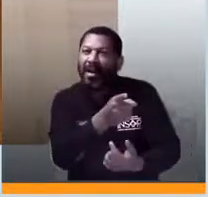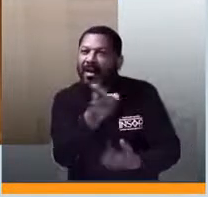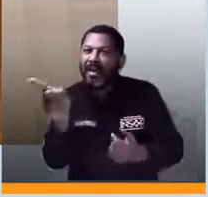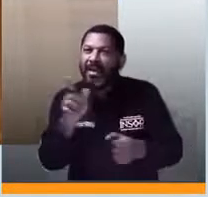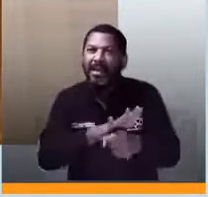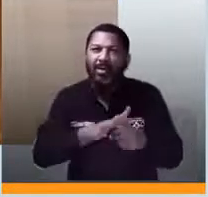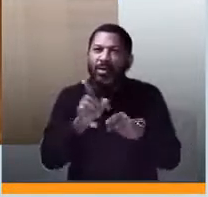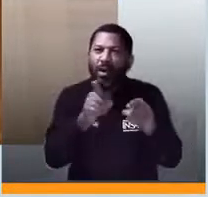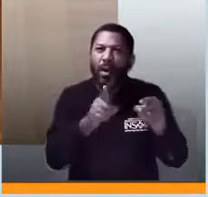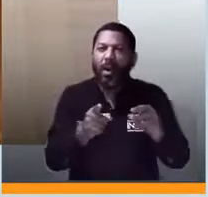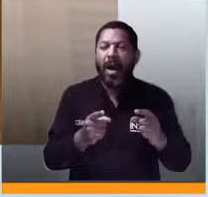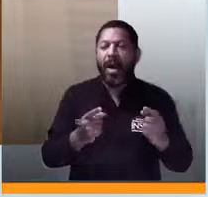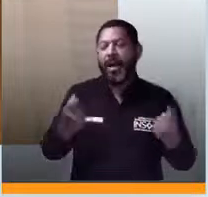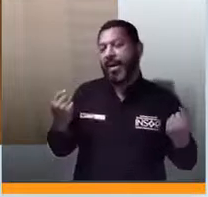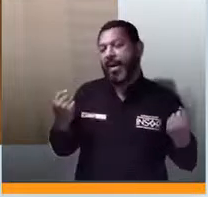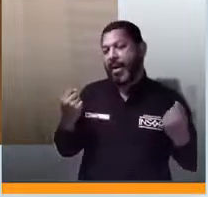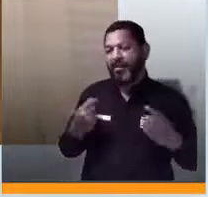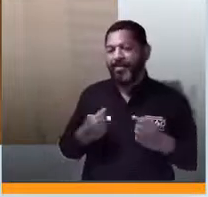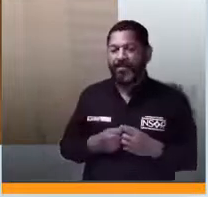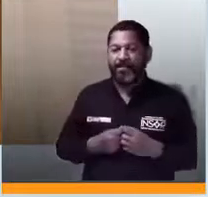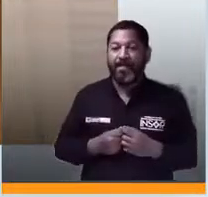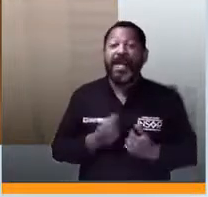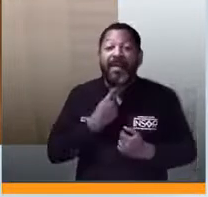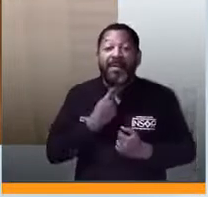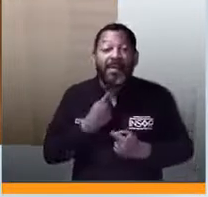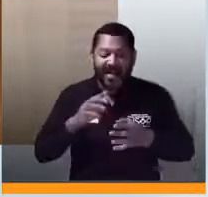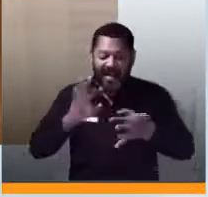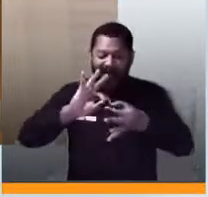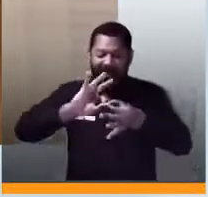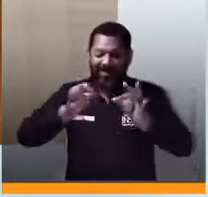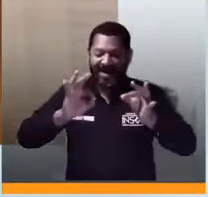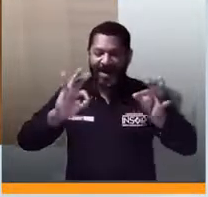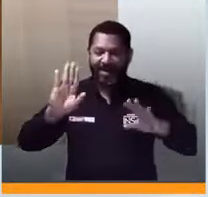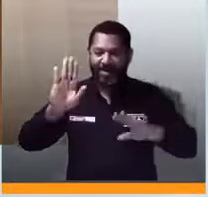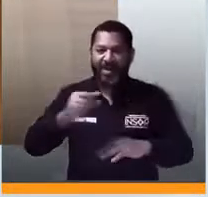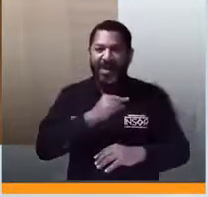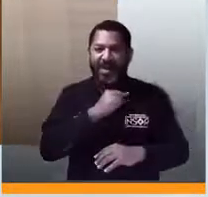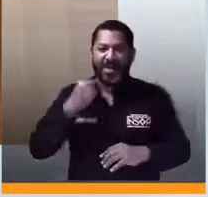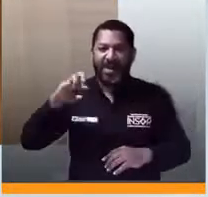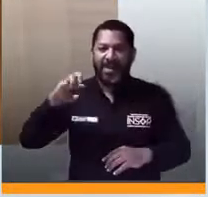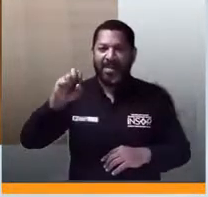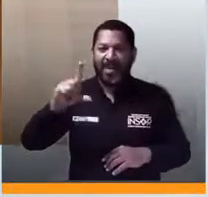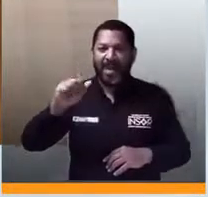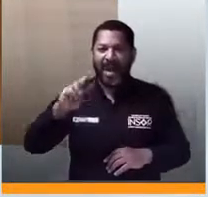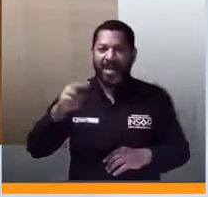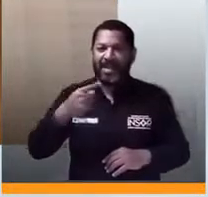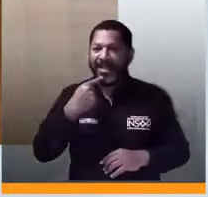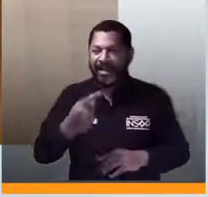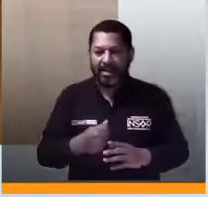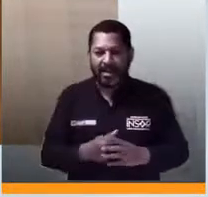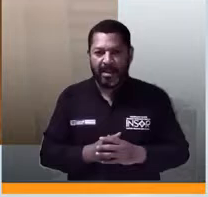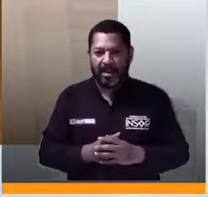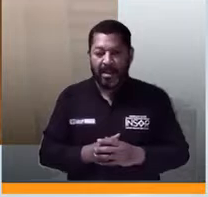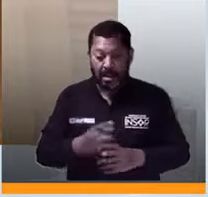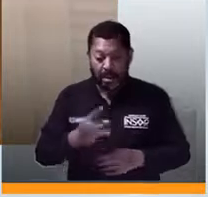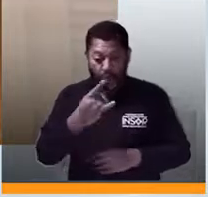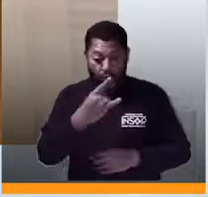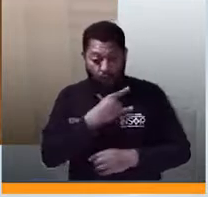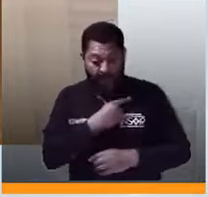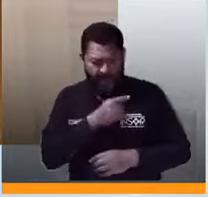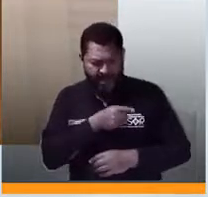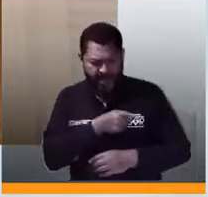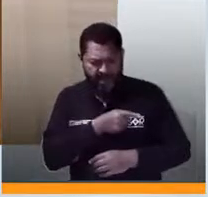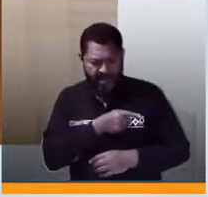las que estamos. Pero me gusta la frase del padre Peláez, donde dice que en la universidad